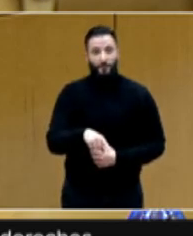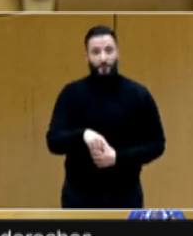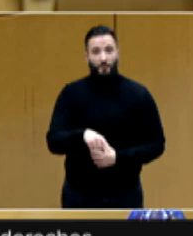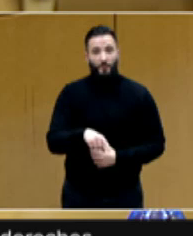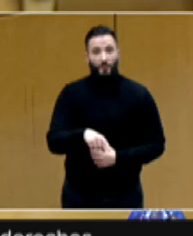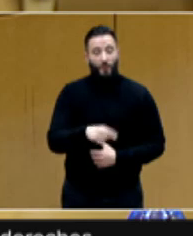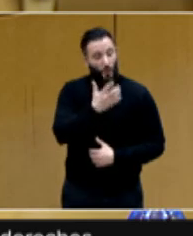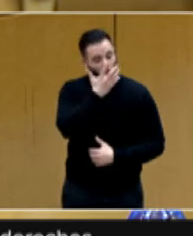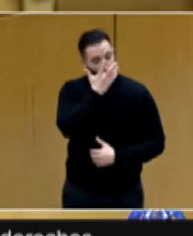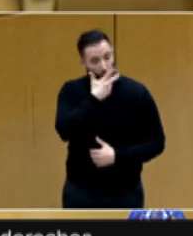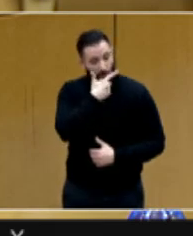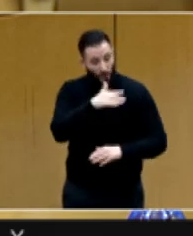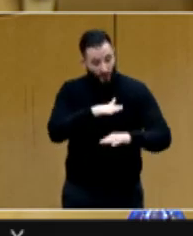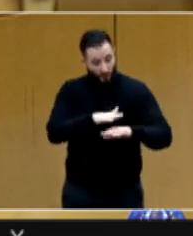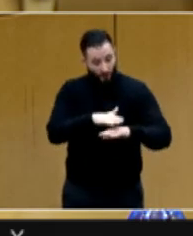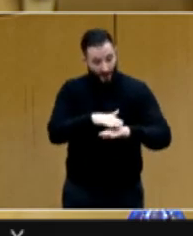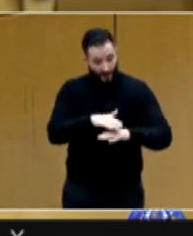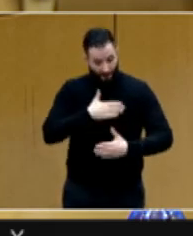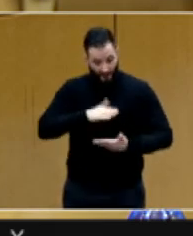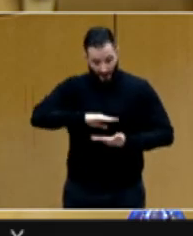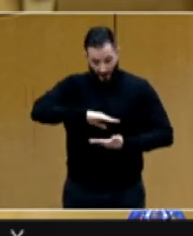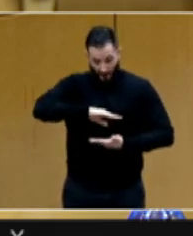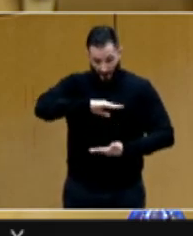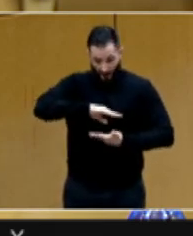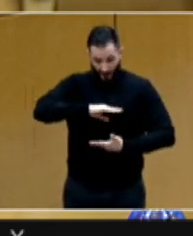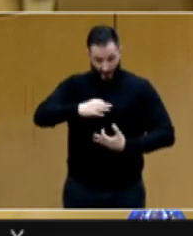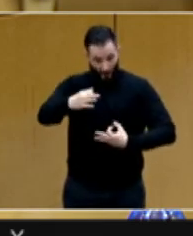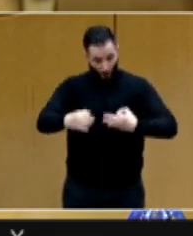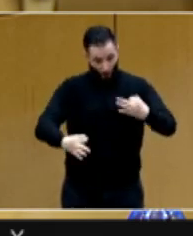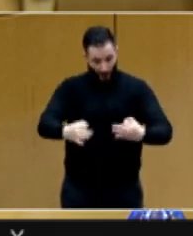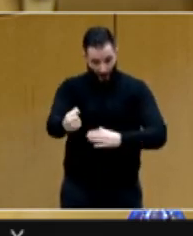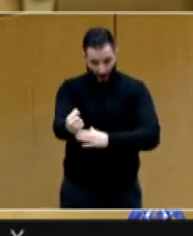el ejercicio de su capacidad jurídica